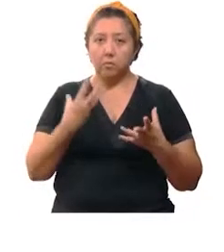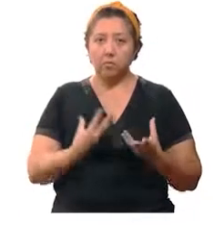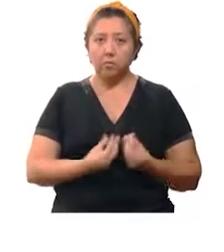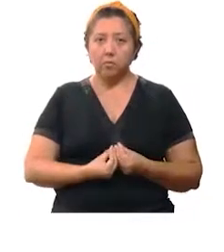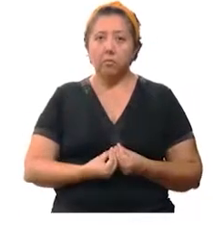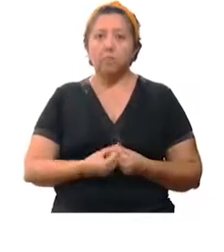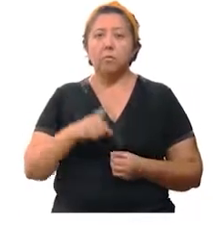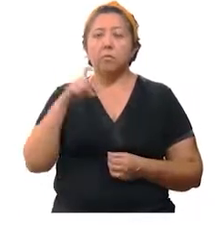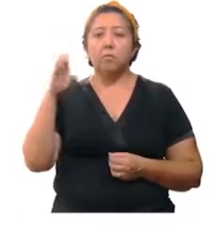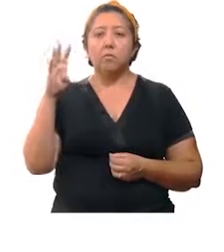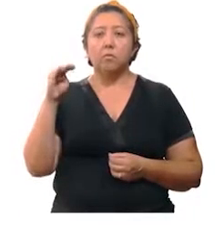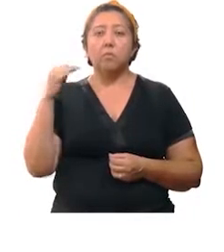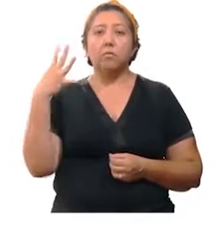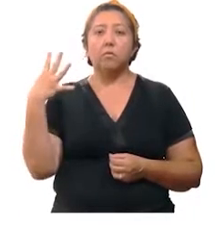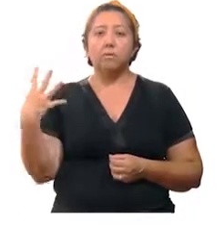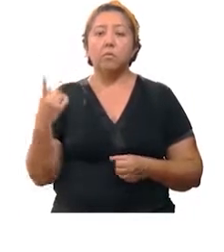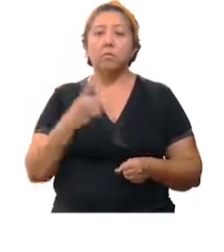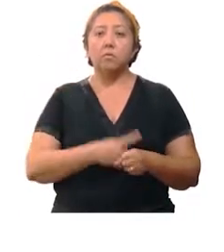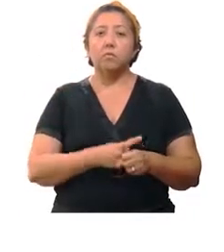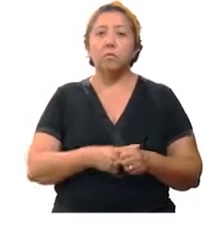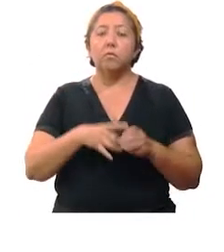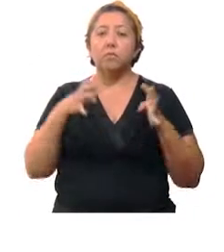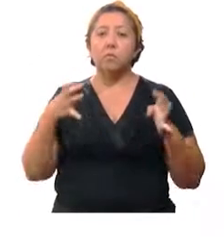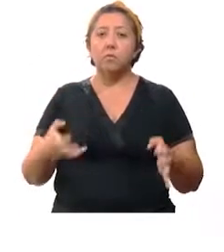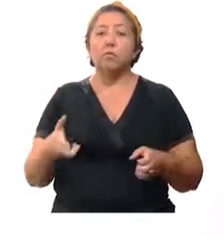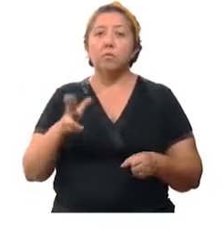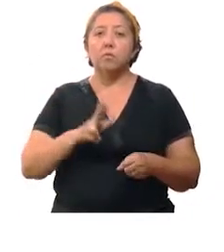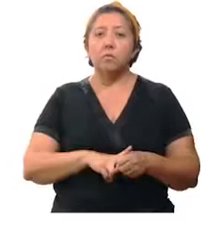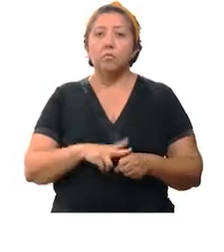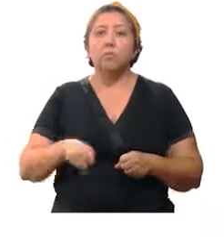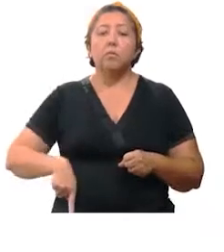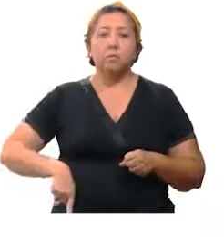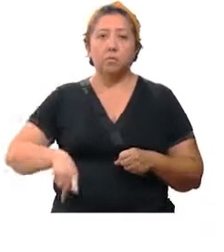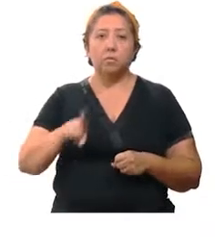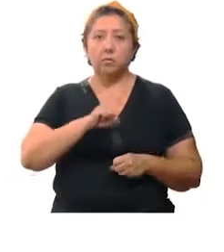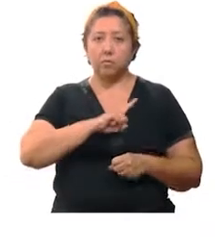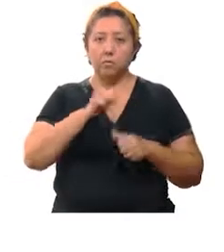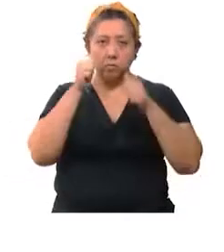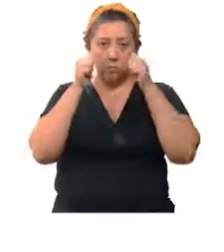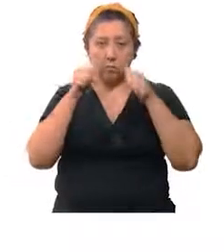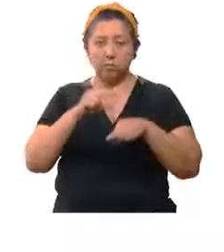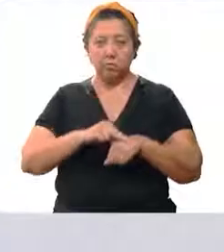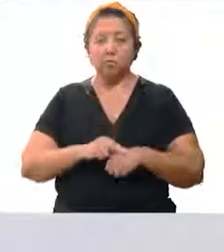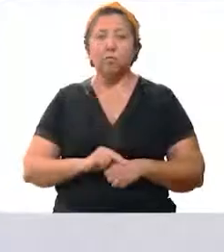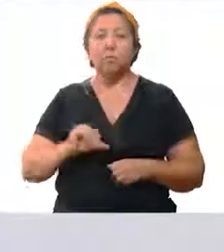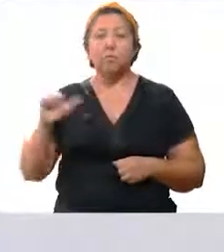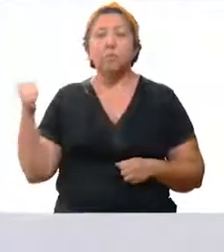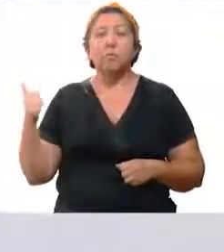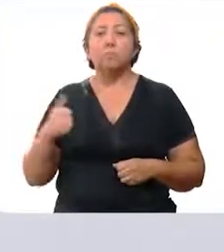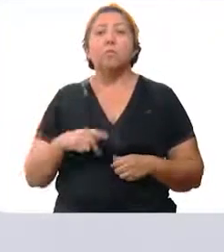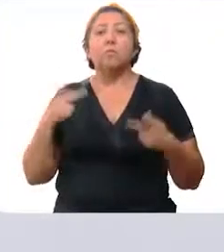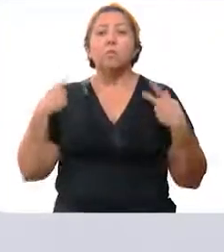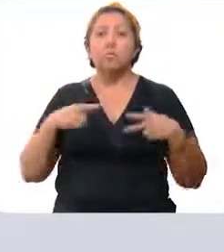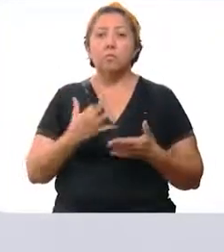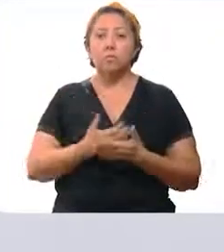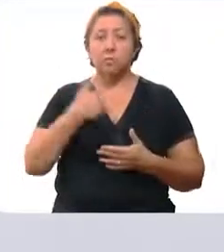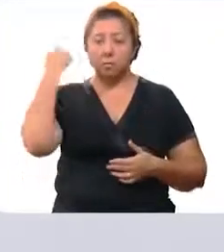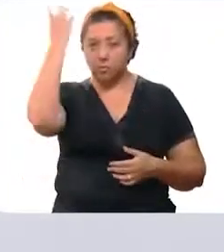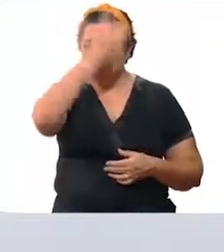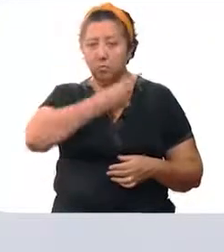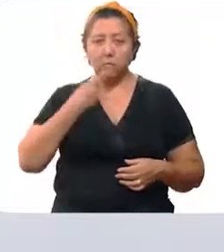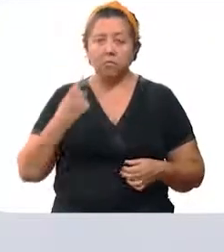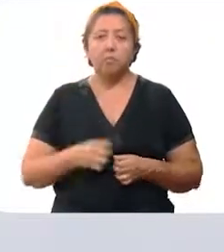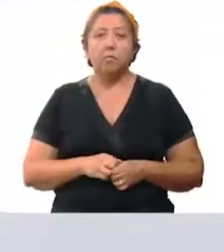mencionamos, 194 de los casos positivos están en hospitales públicos y en aislamiento total. Hay otros pacientes a la espera